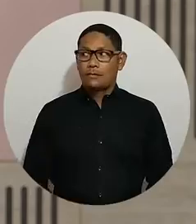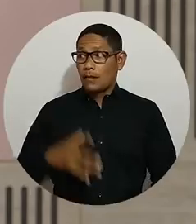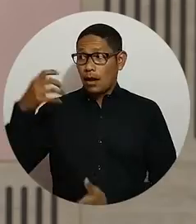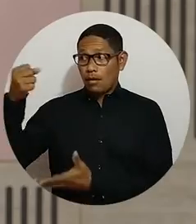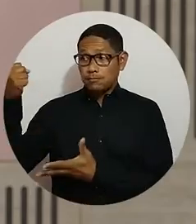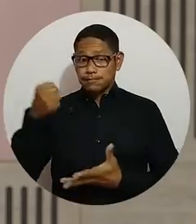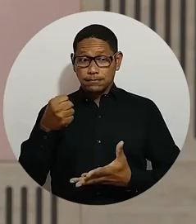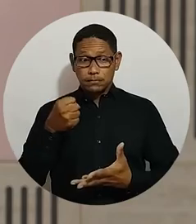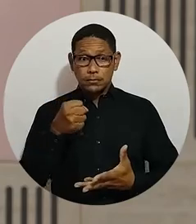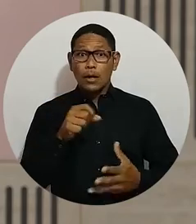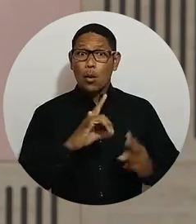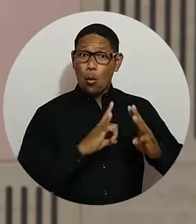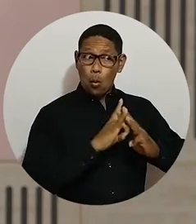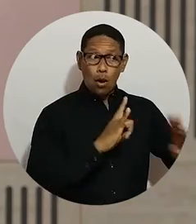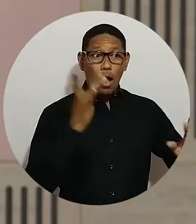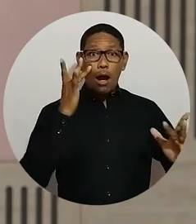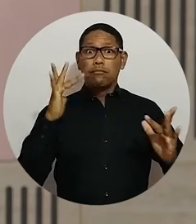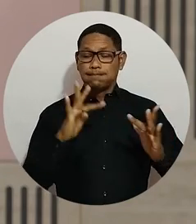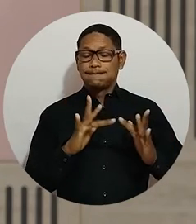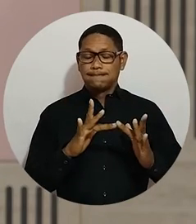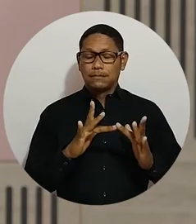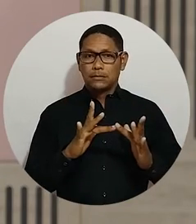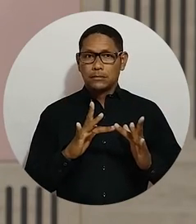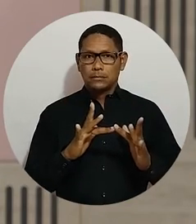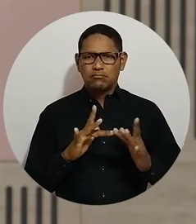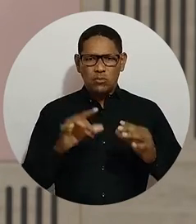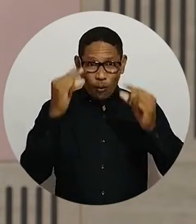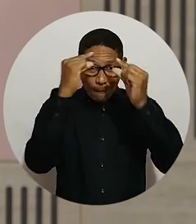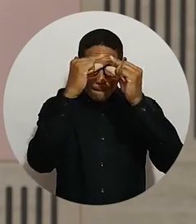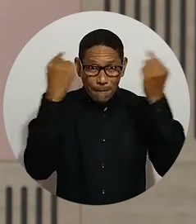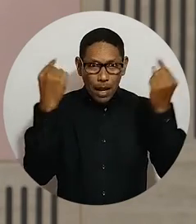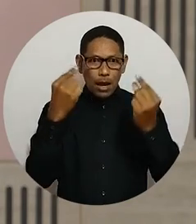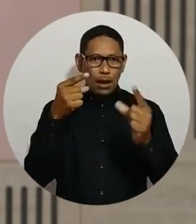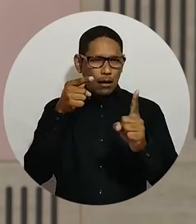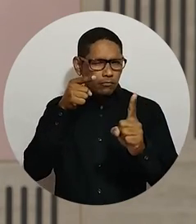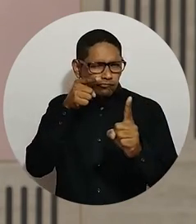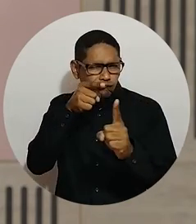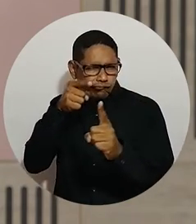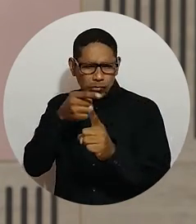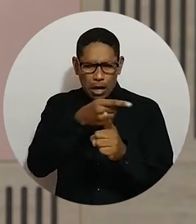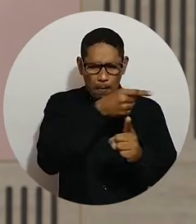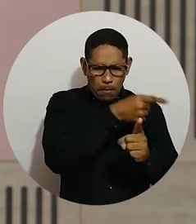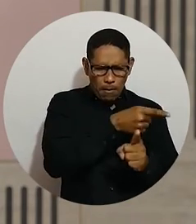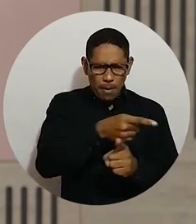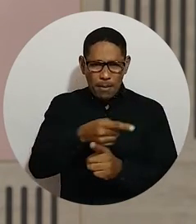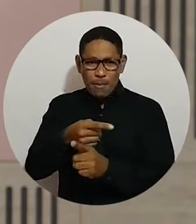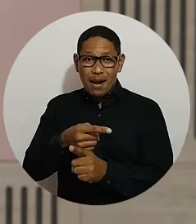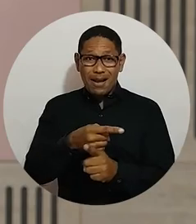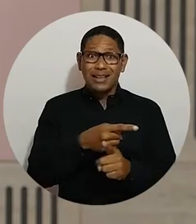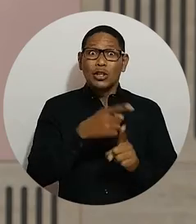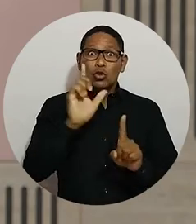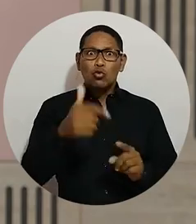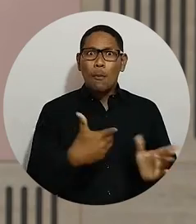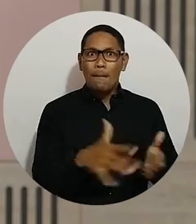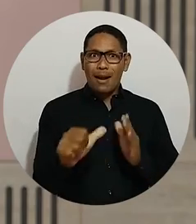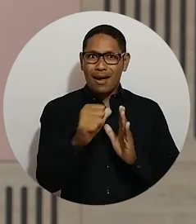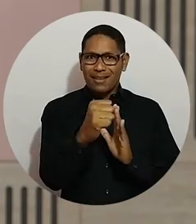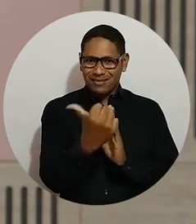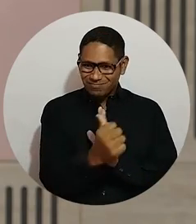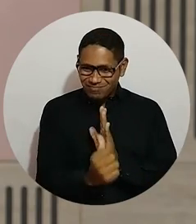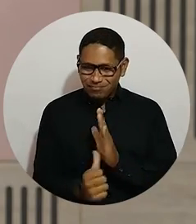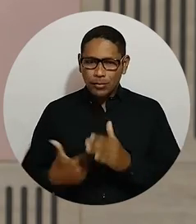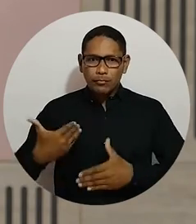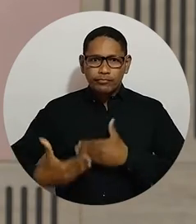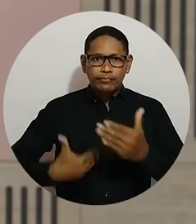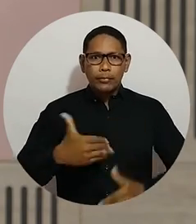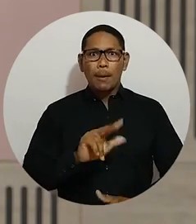Un presupuesto ajustado a las realidades de la institución, pero sobre todo que busca cumplir las metas tanto del Plan de Desarrollo Unimagdalena comprometida 2030